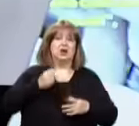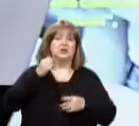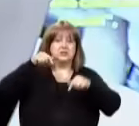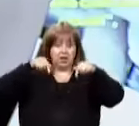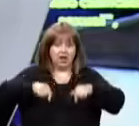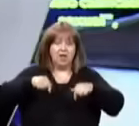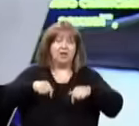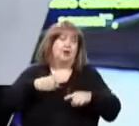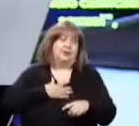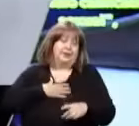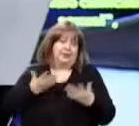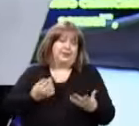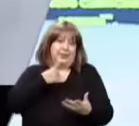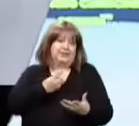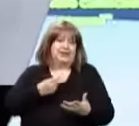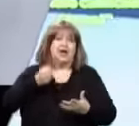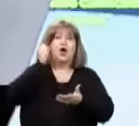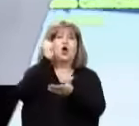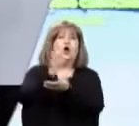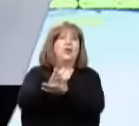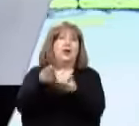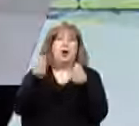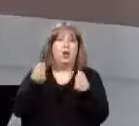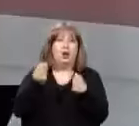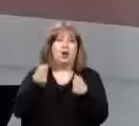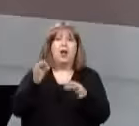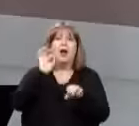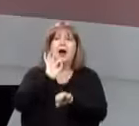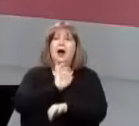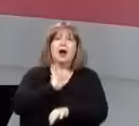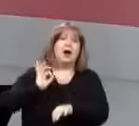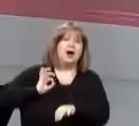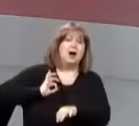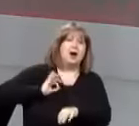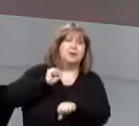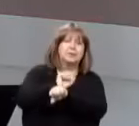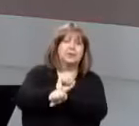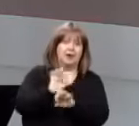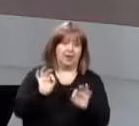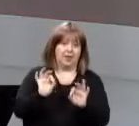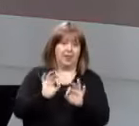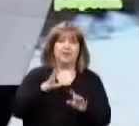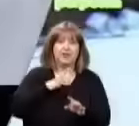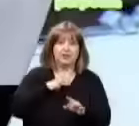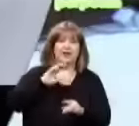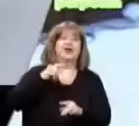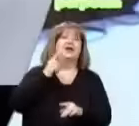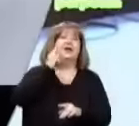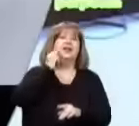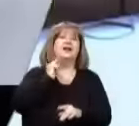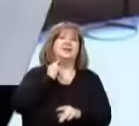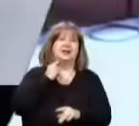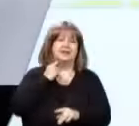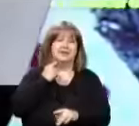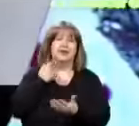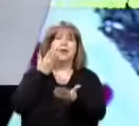conociera finalmente cuál iba a ser la condena, o sea, cuántos años le iban a dar de prisión. Sí. Por otro lado, lo que piden es que no estén